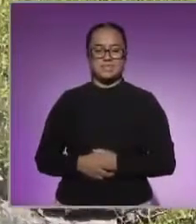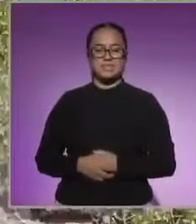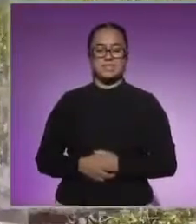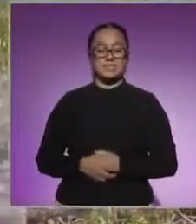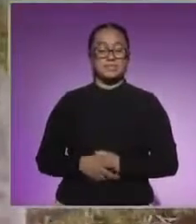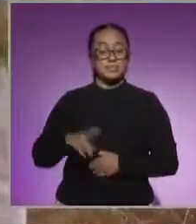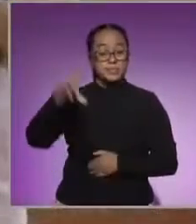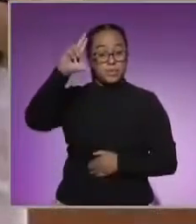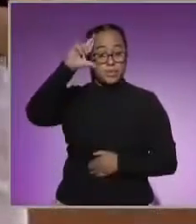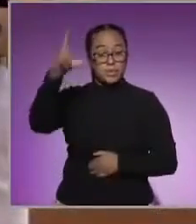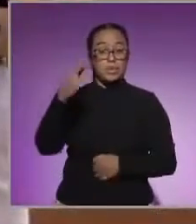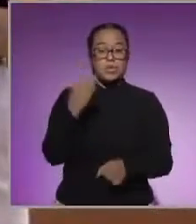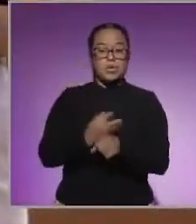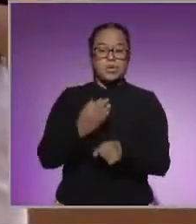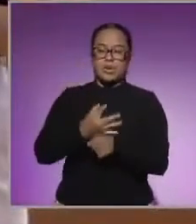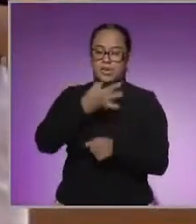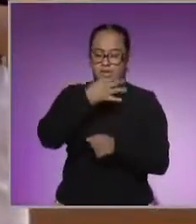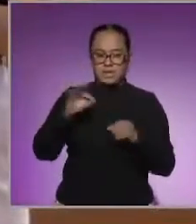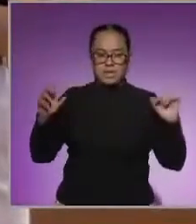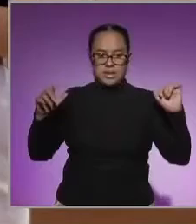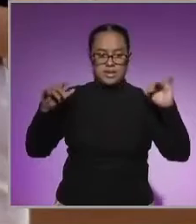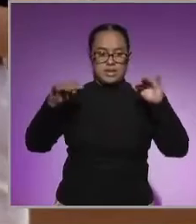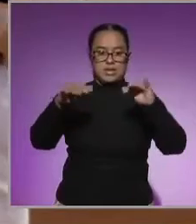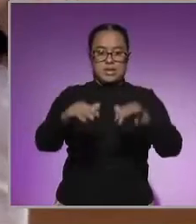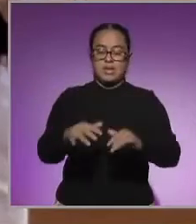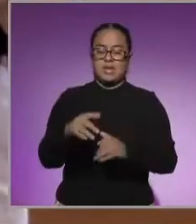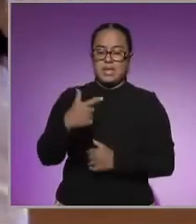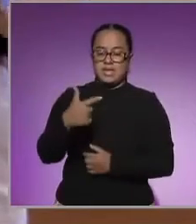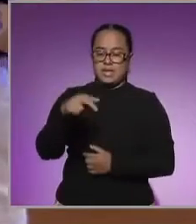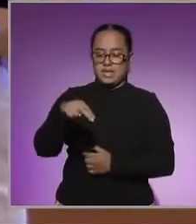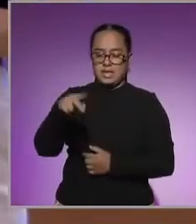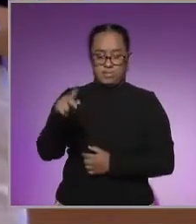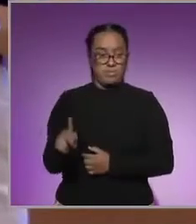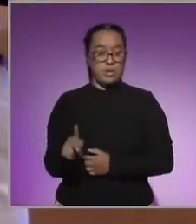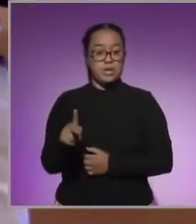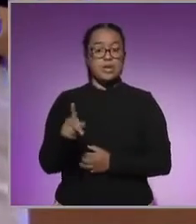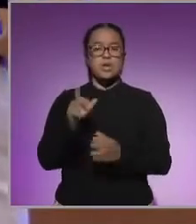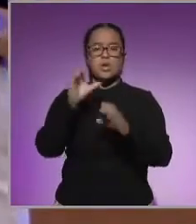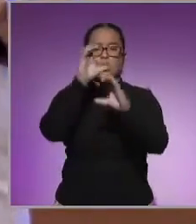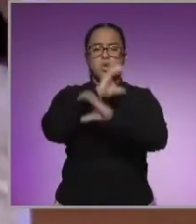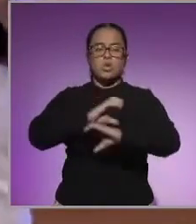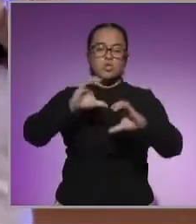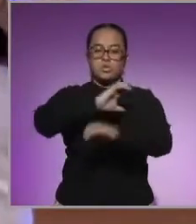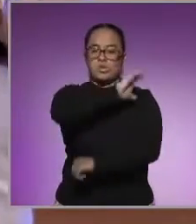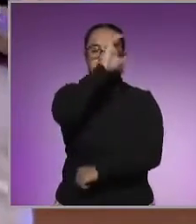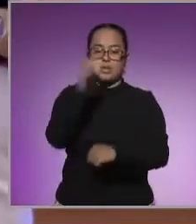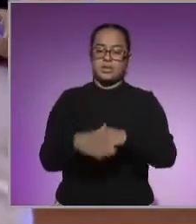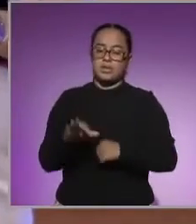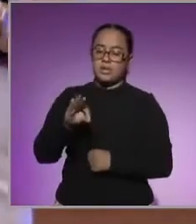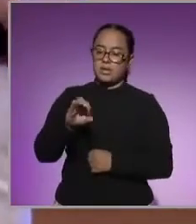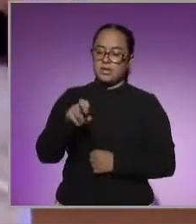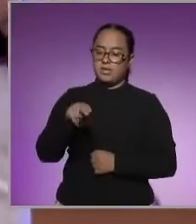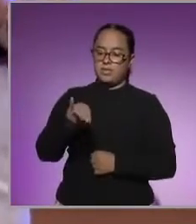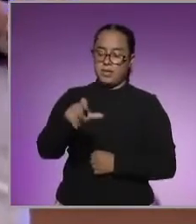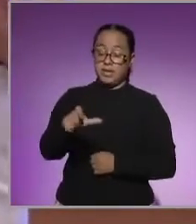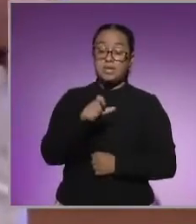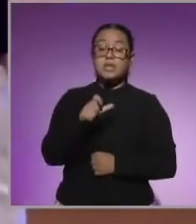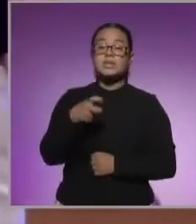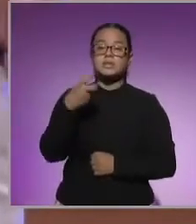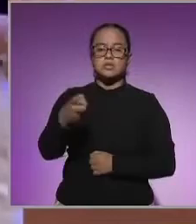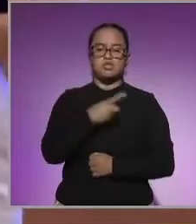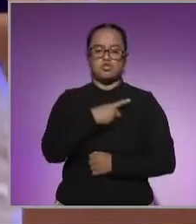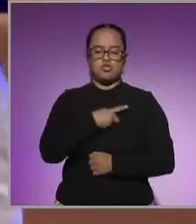hola estamos en el festival pax gnp y hoy es el concierto de clausura donde fines clase hacen el